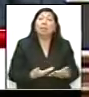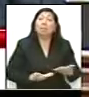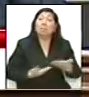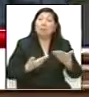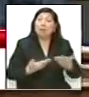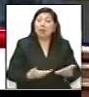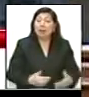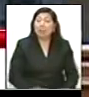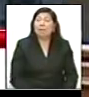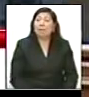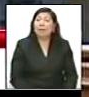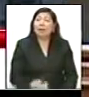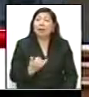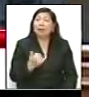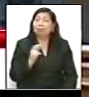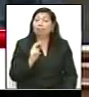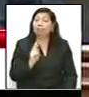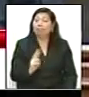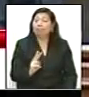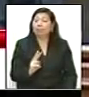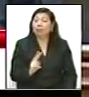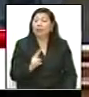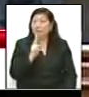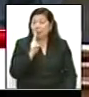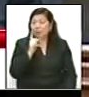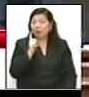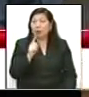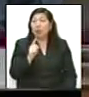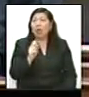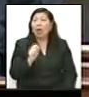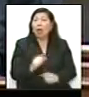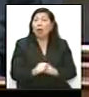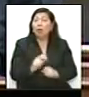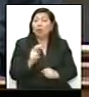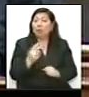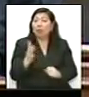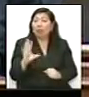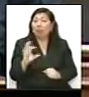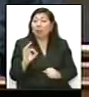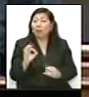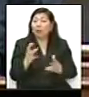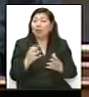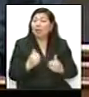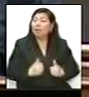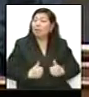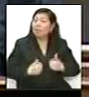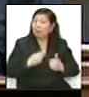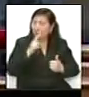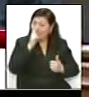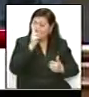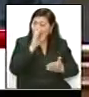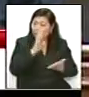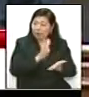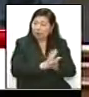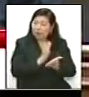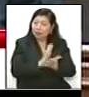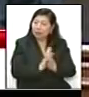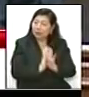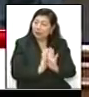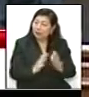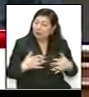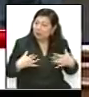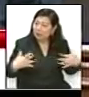habla de que en esta visión del Perú para el 2050, queremos vivir los peruanos libres del